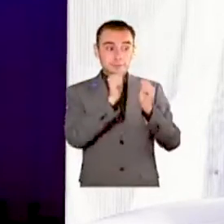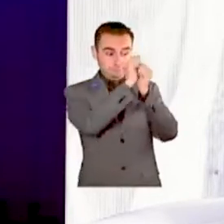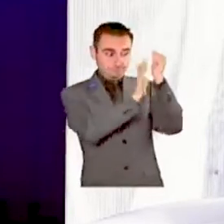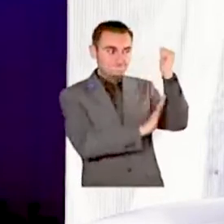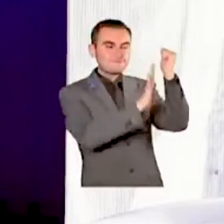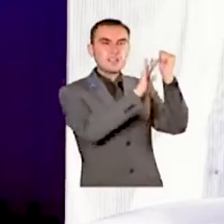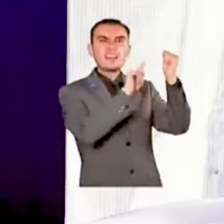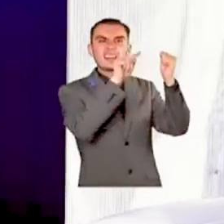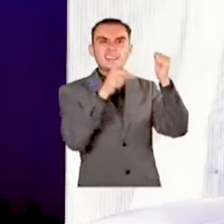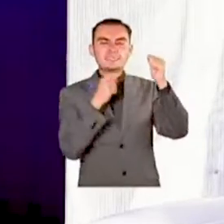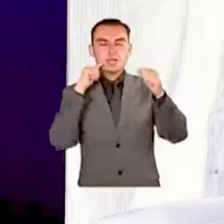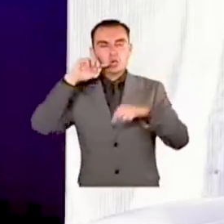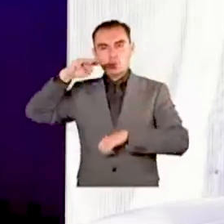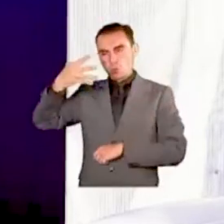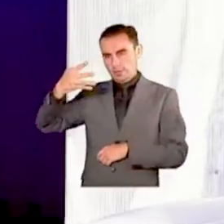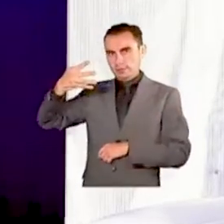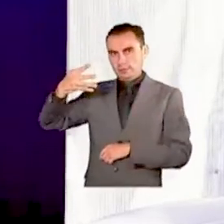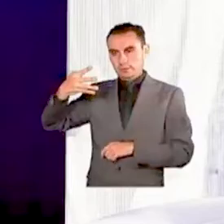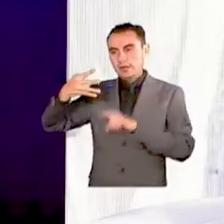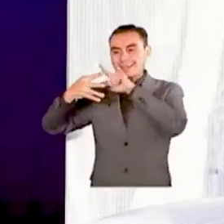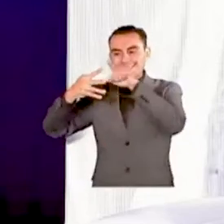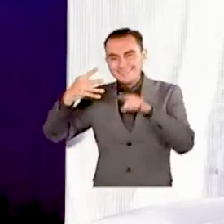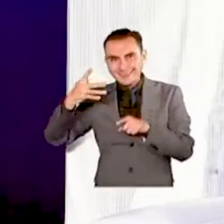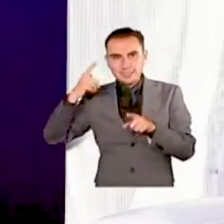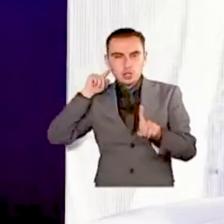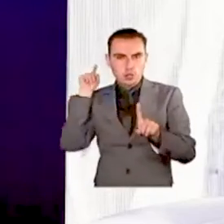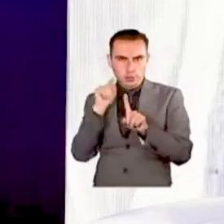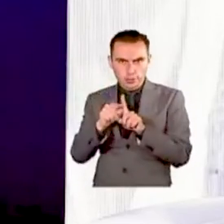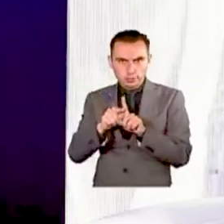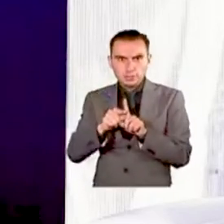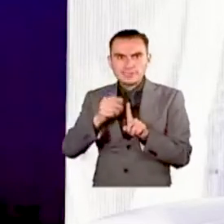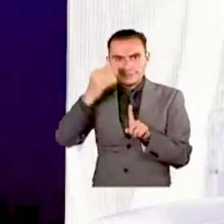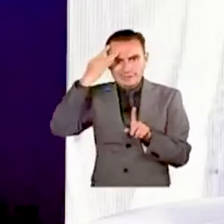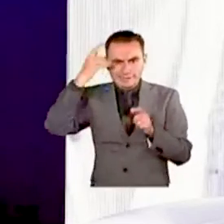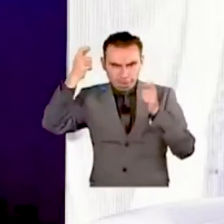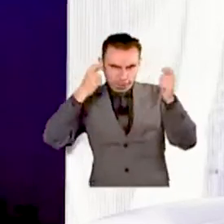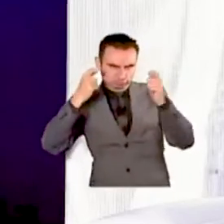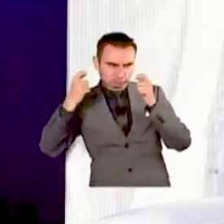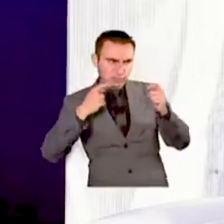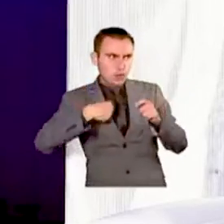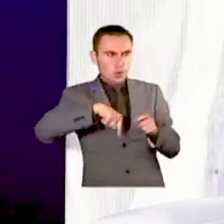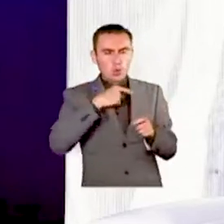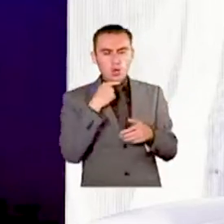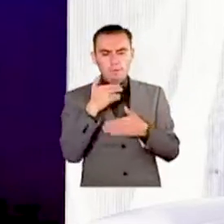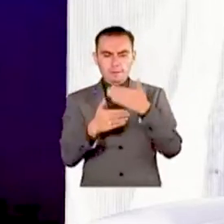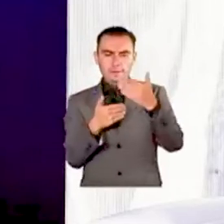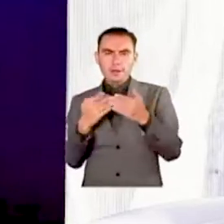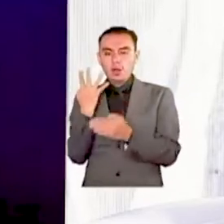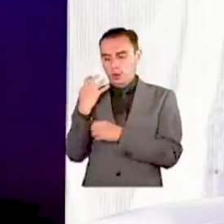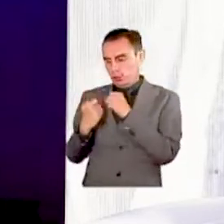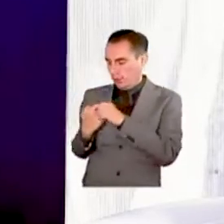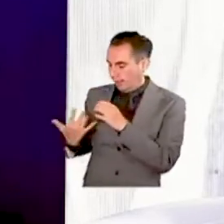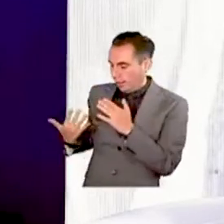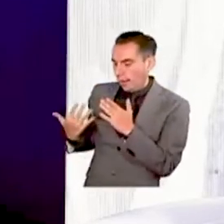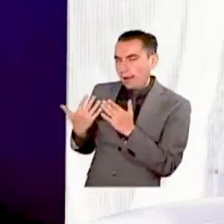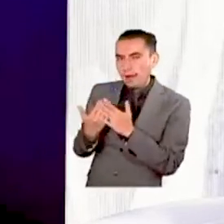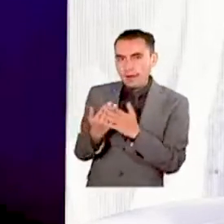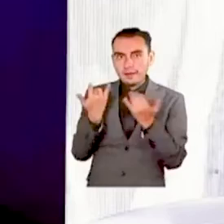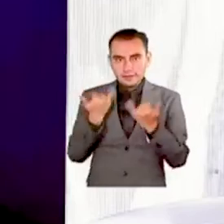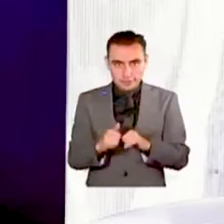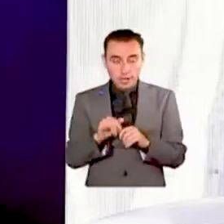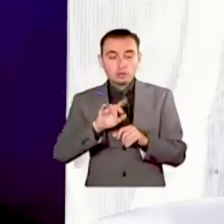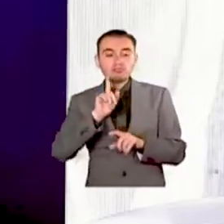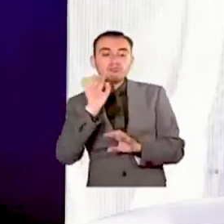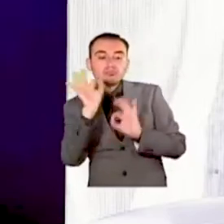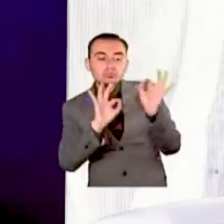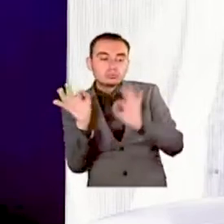desarrolla bajo 4 perspectivas, 13 objetivos estratégicos asociados a cumplirse, por supuesto, en estos 4 años y asegura su